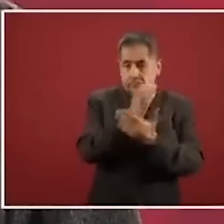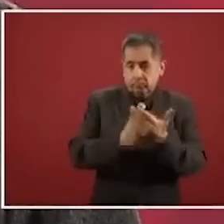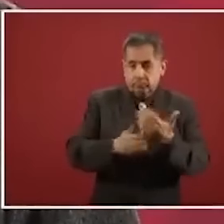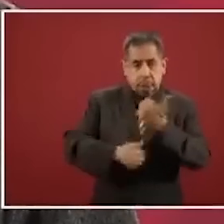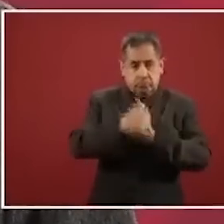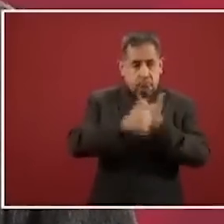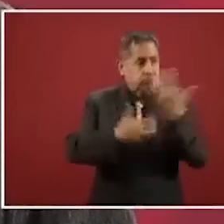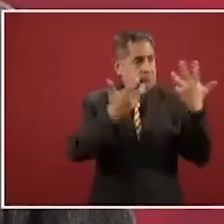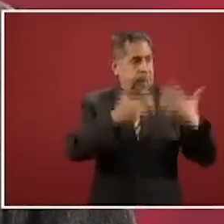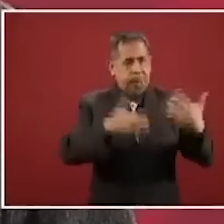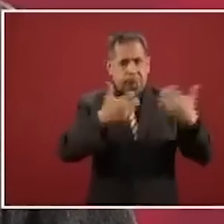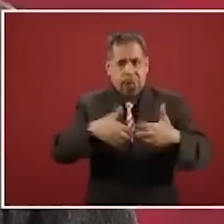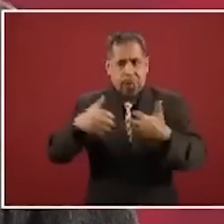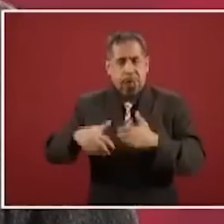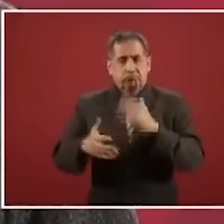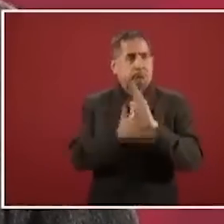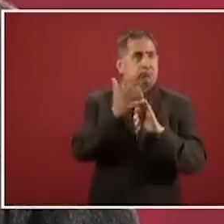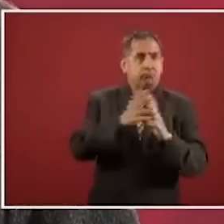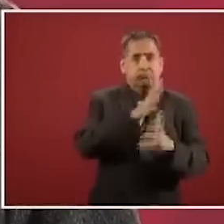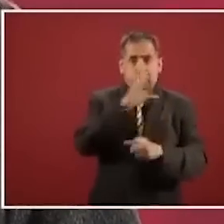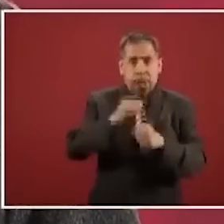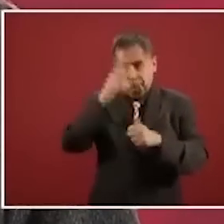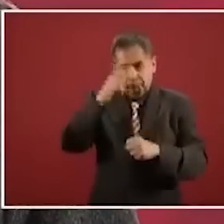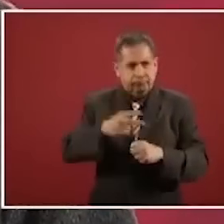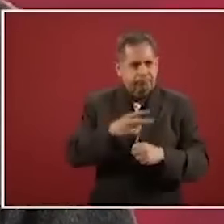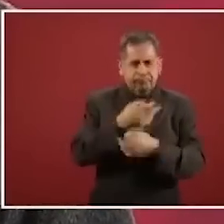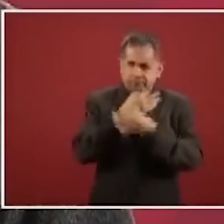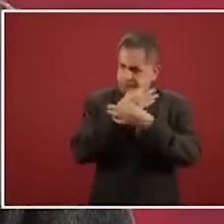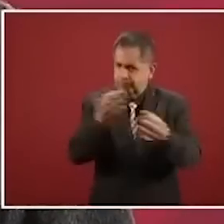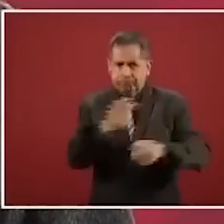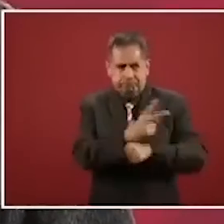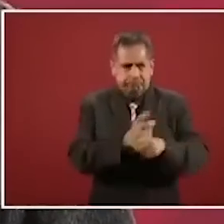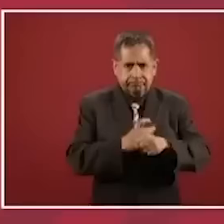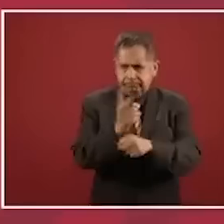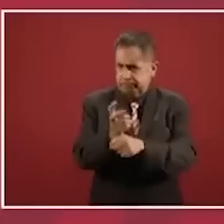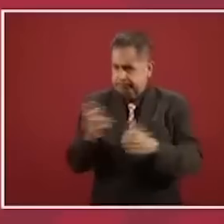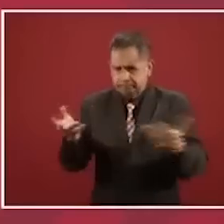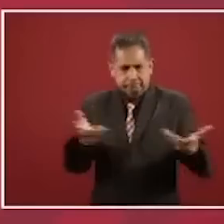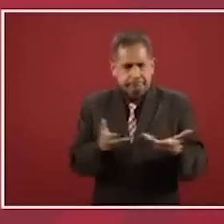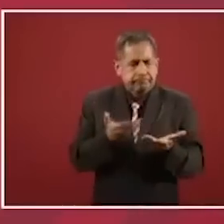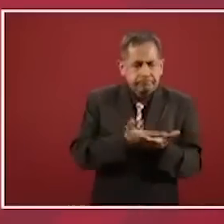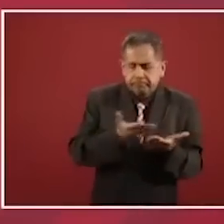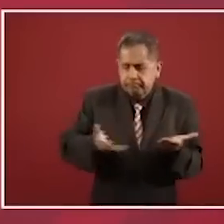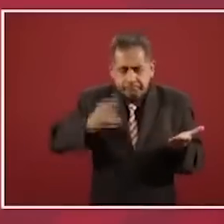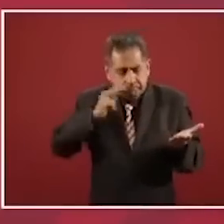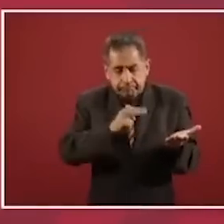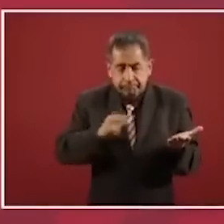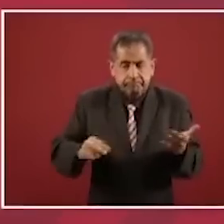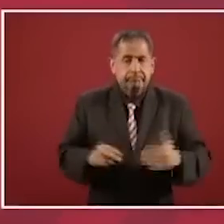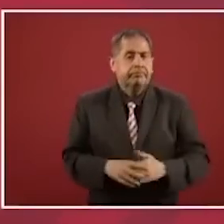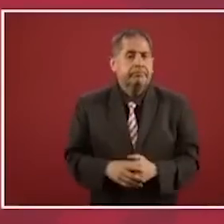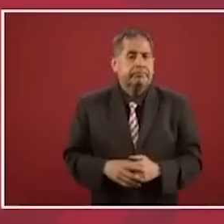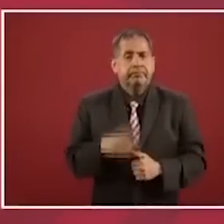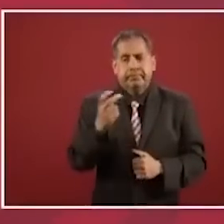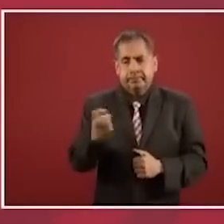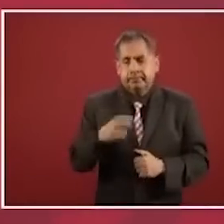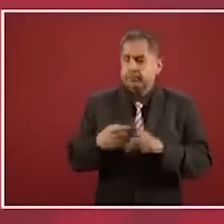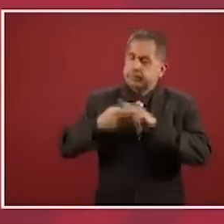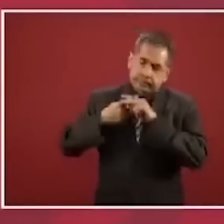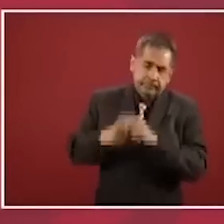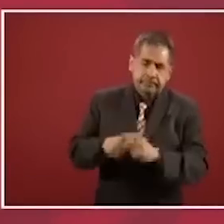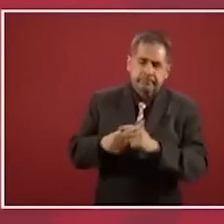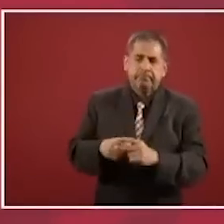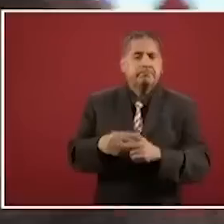grandes empresarios de la construcción en México para que vayamos haciendo real esta propuesta. Y con esto yo creo que se inicia ya